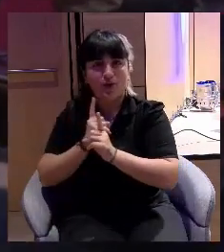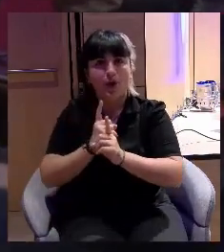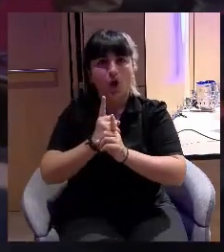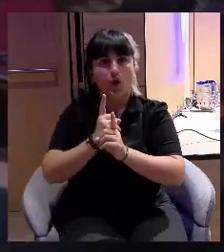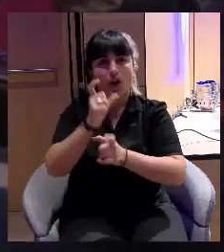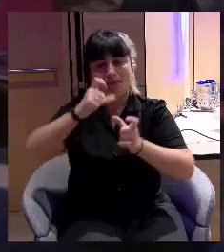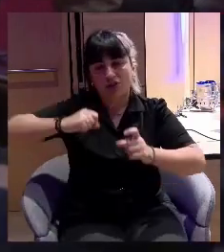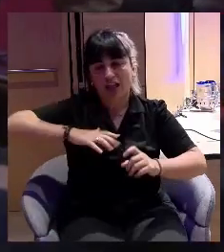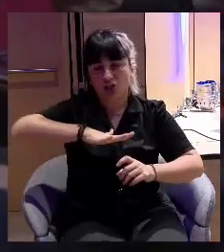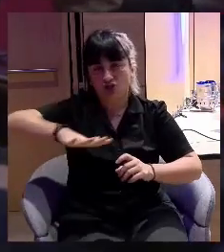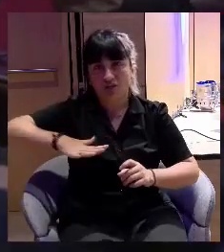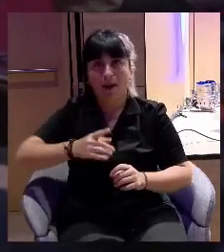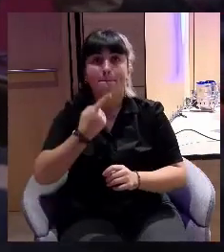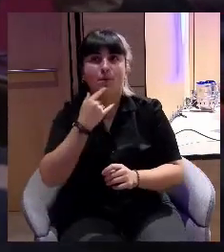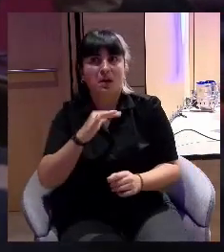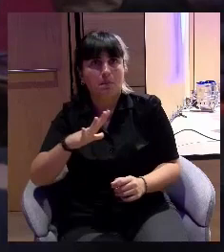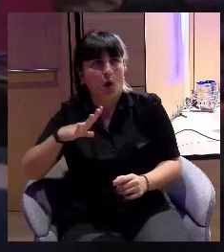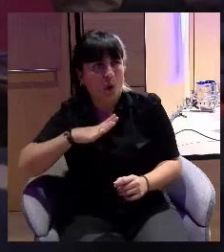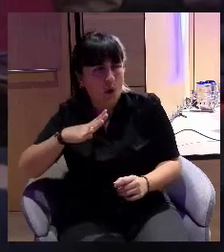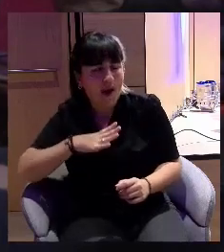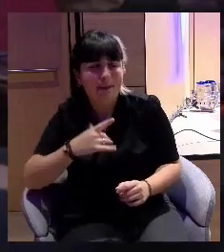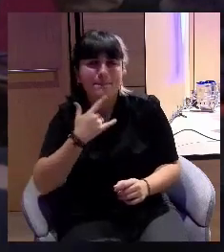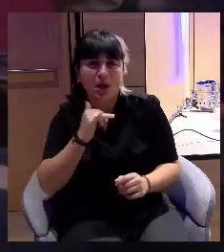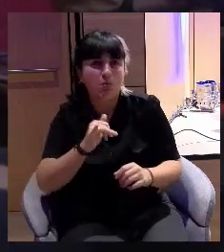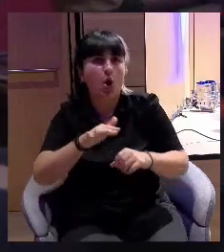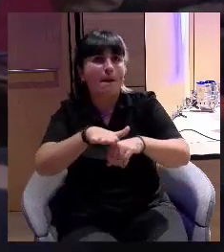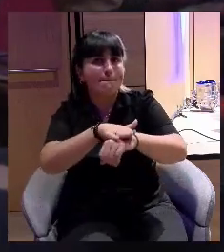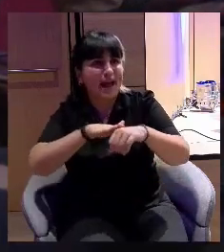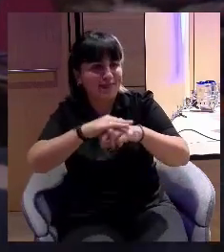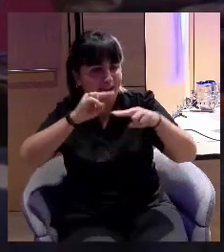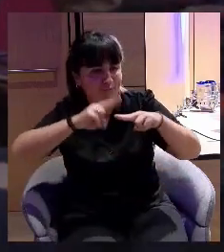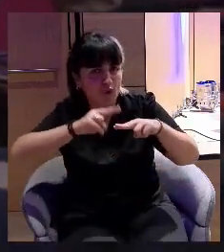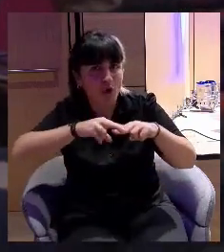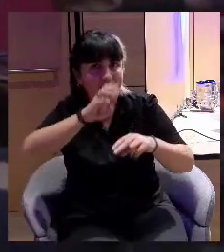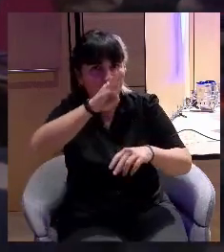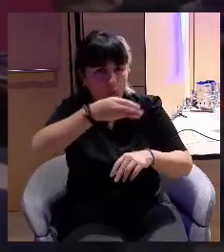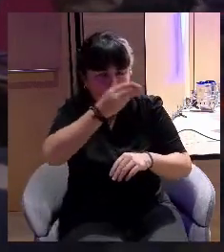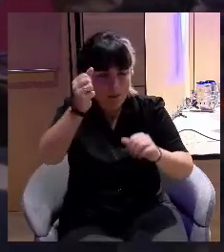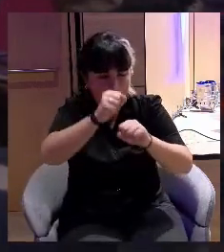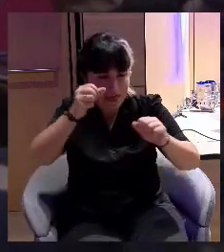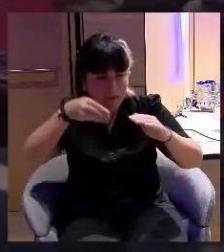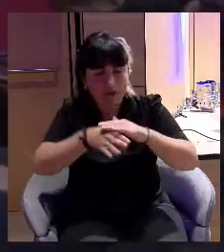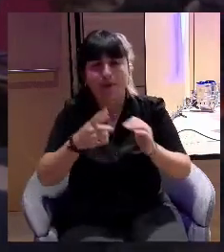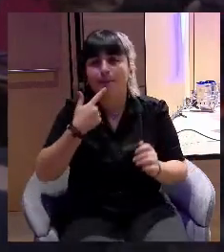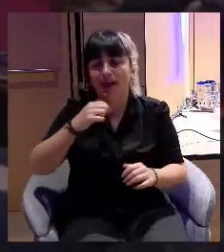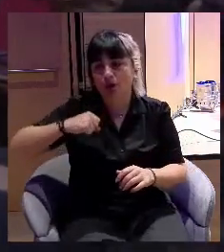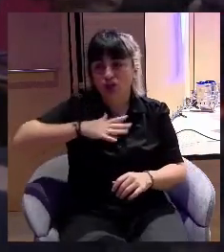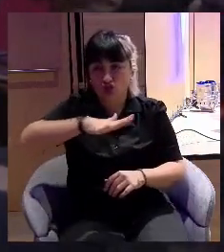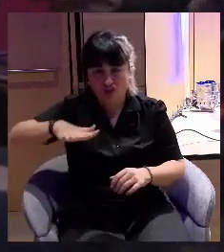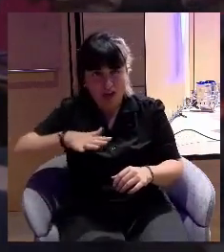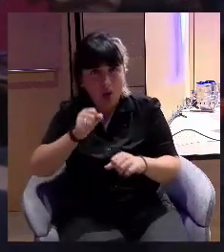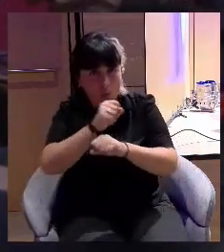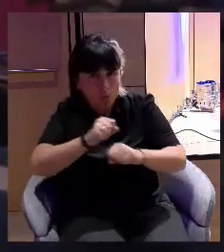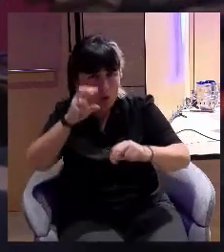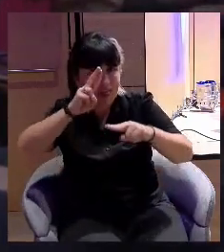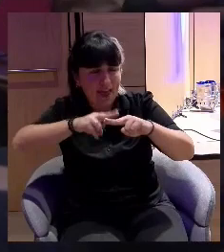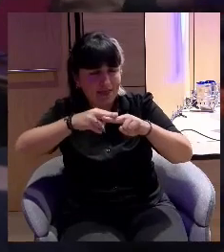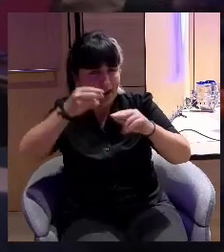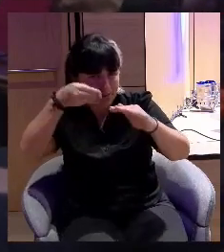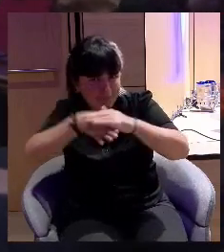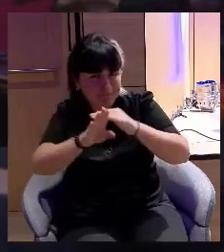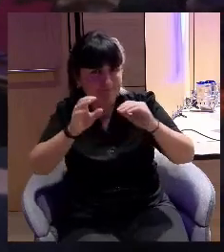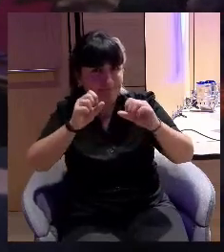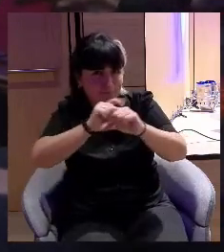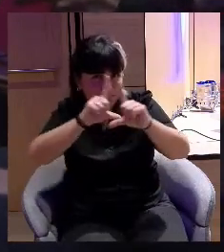alguna plataforma ha estado público o la población ha podido interactuar y si